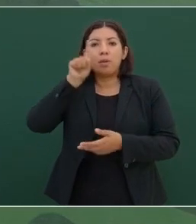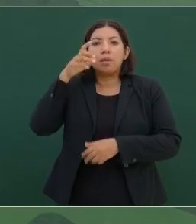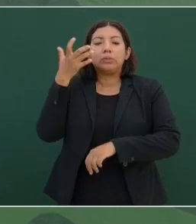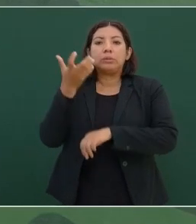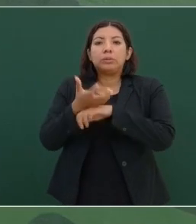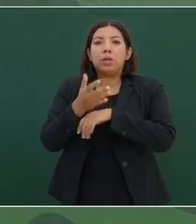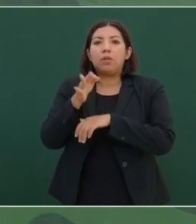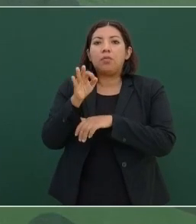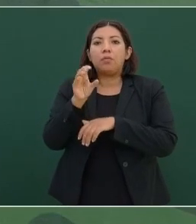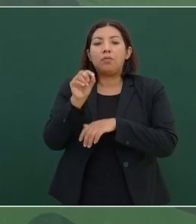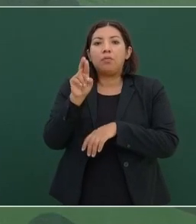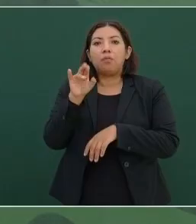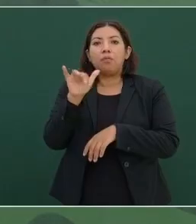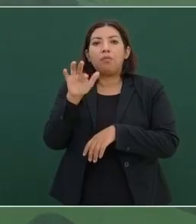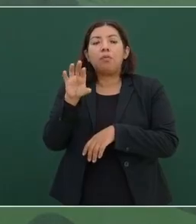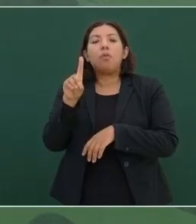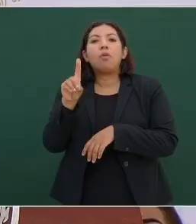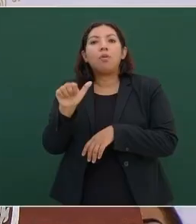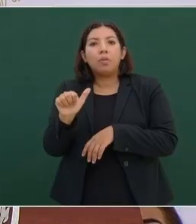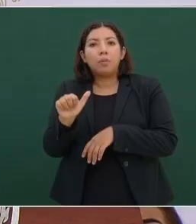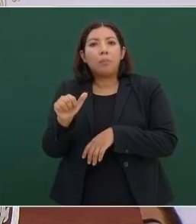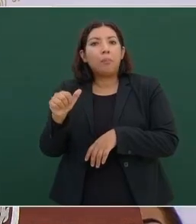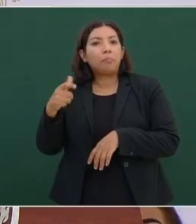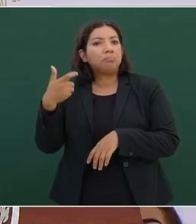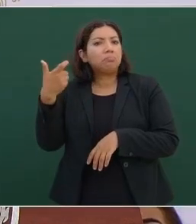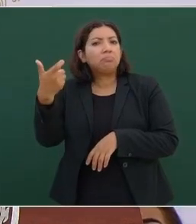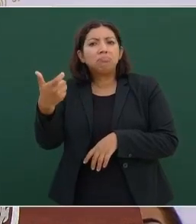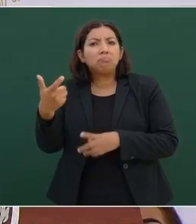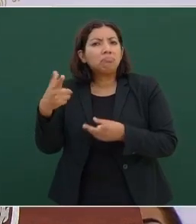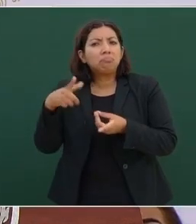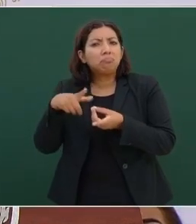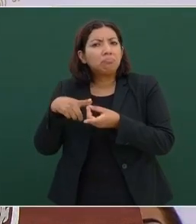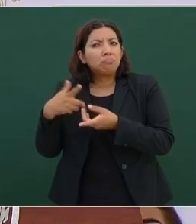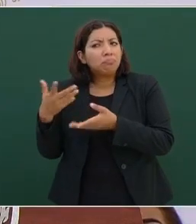con dinero de procedencia ilícita,